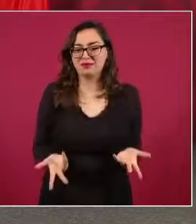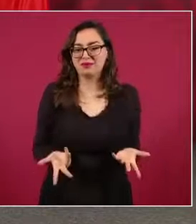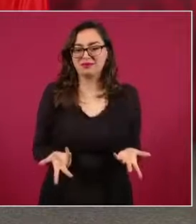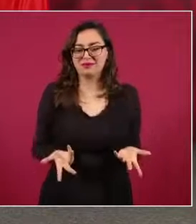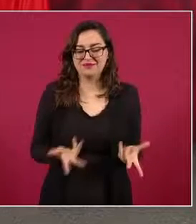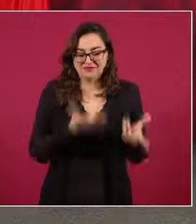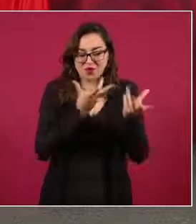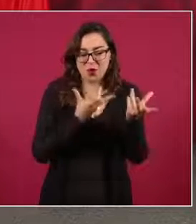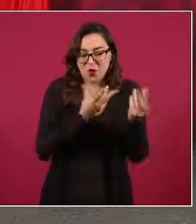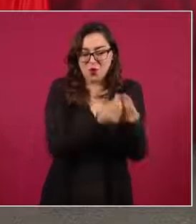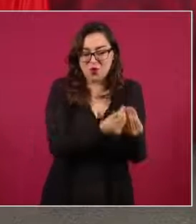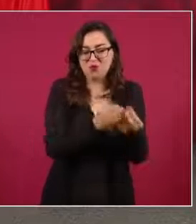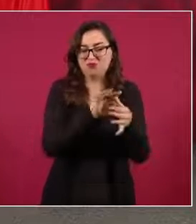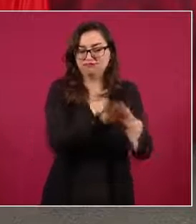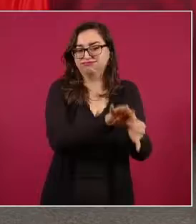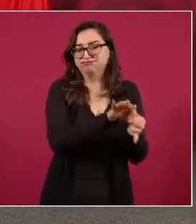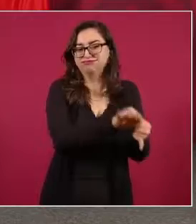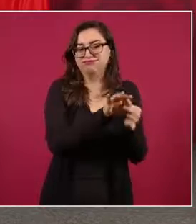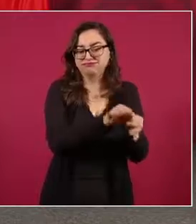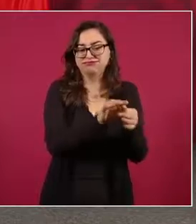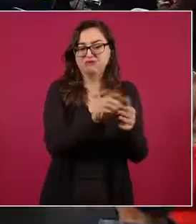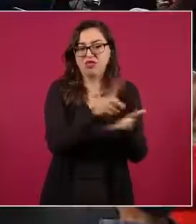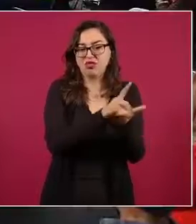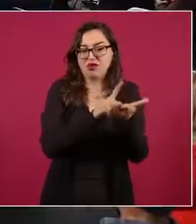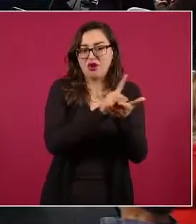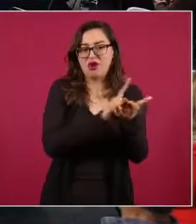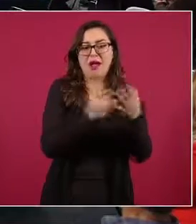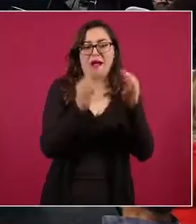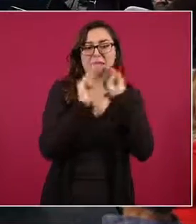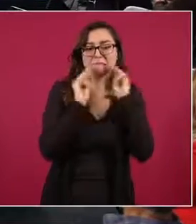estaba vinculado a la delincuencia?